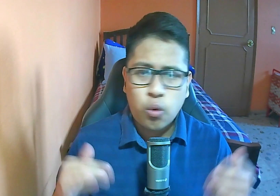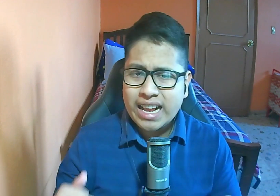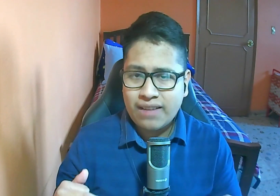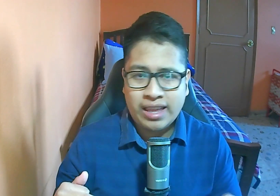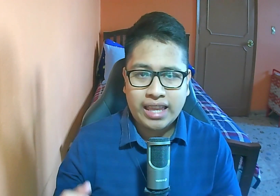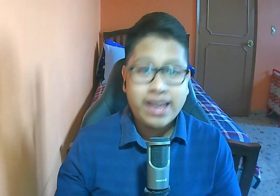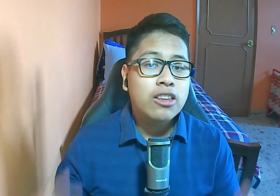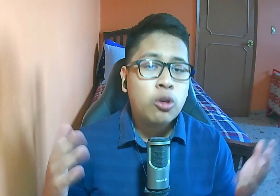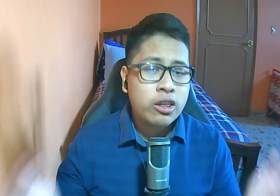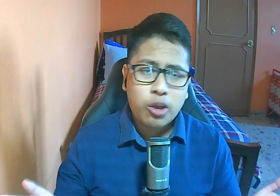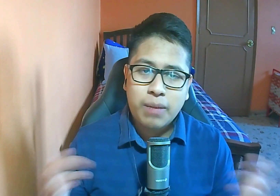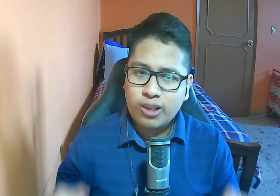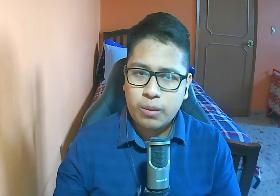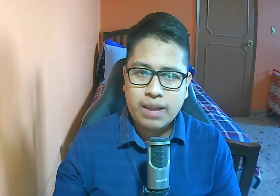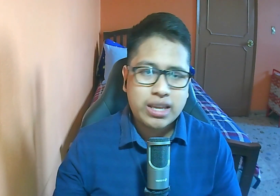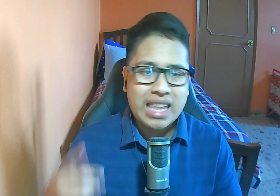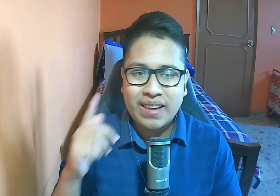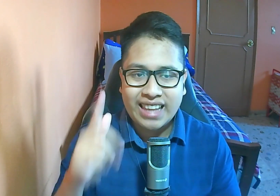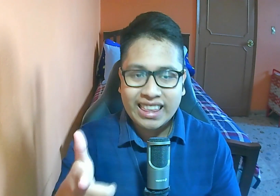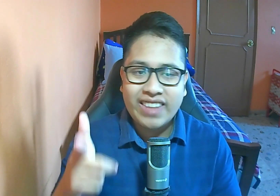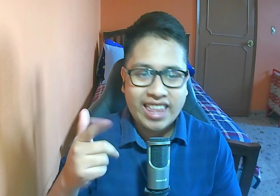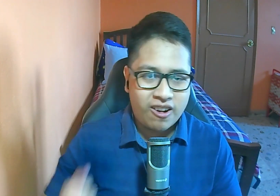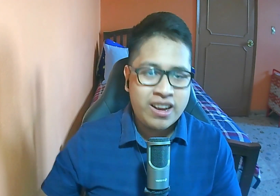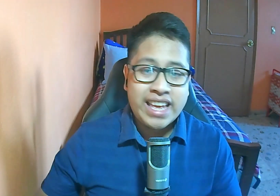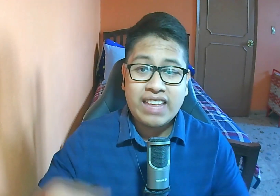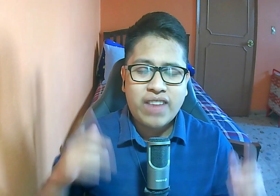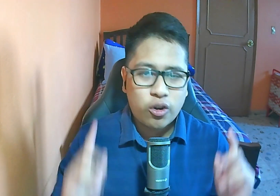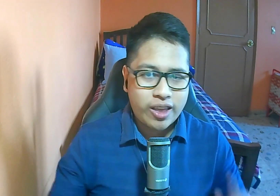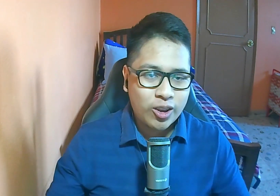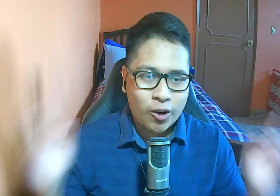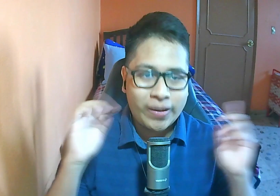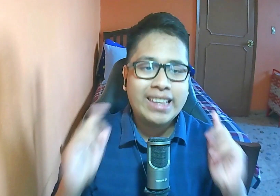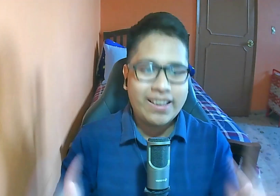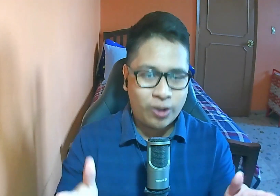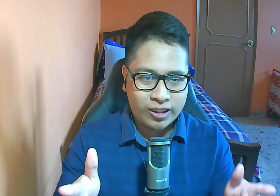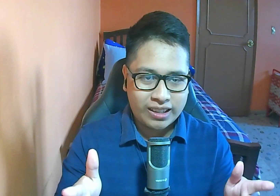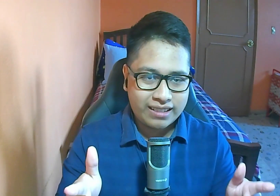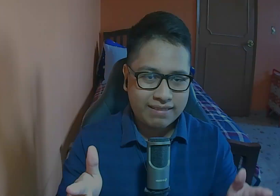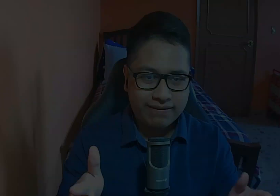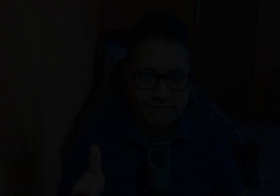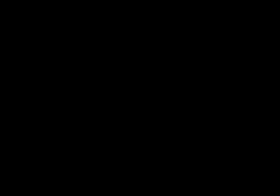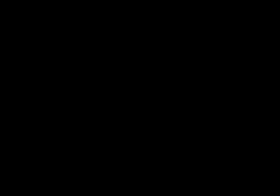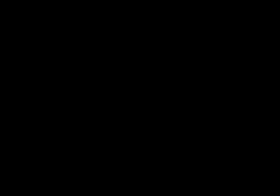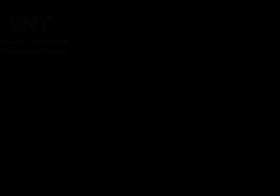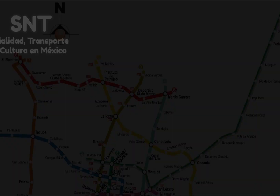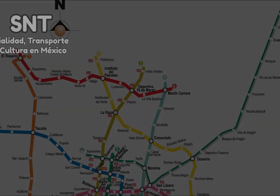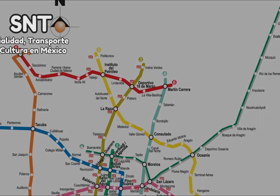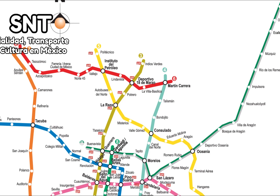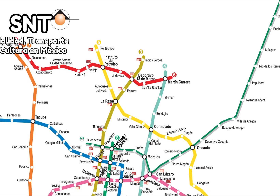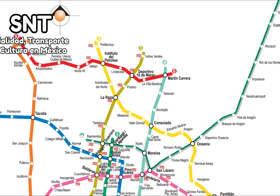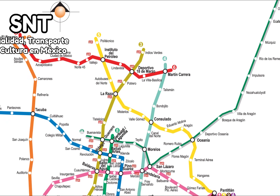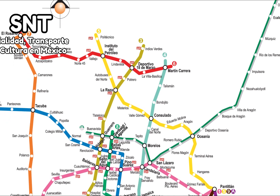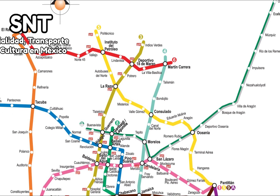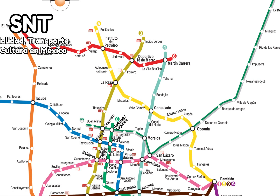gobierno únicamente? Todo esto y más lo veremos en el presente video, y sin más rodeos, comencemos. Como